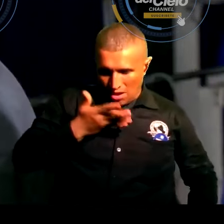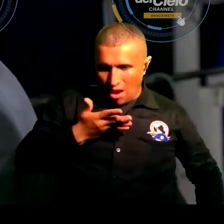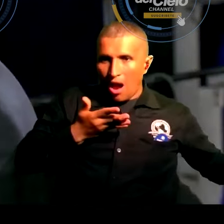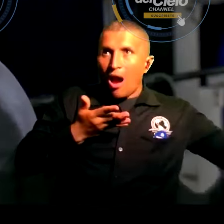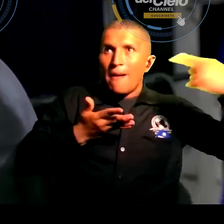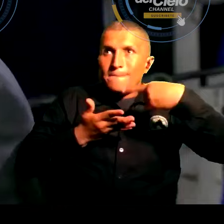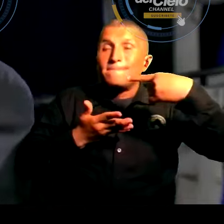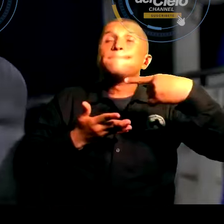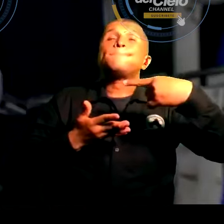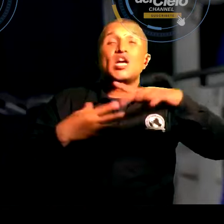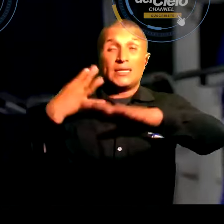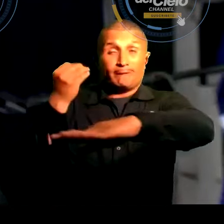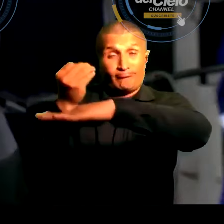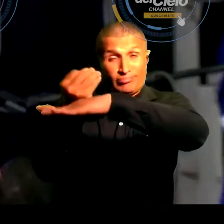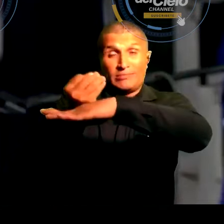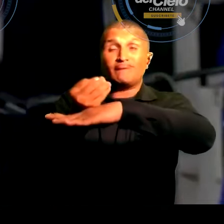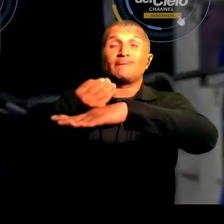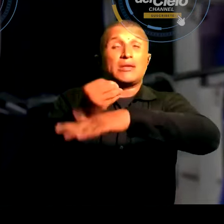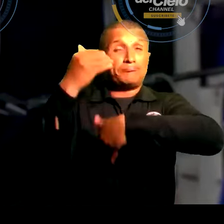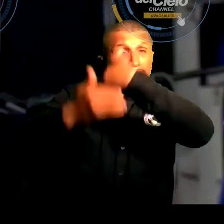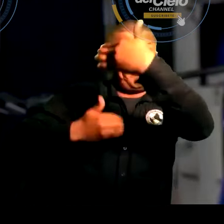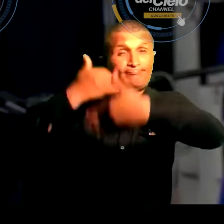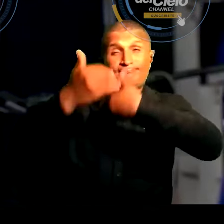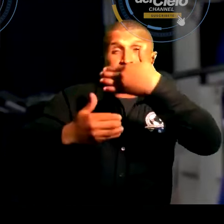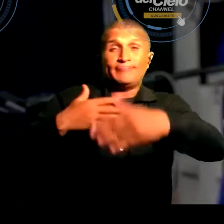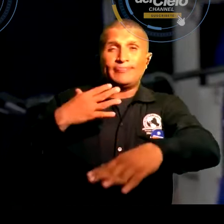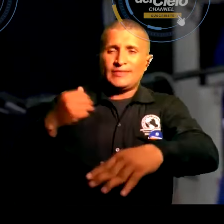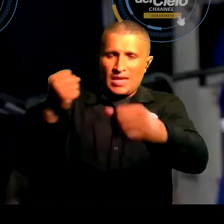iglesia. Por eso, ame la iglesia.